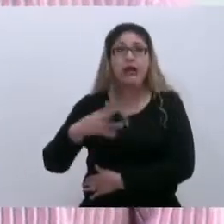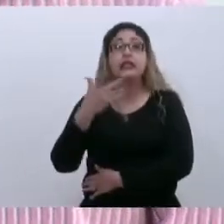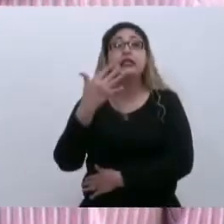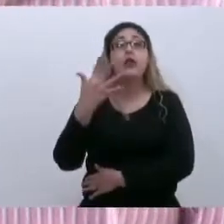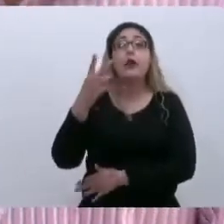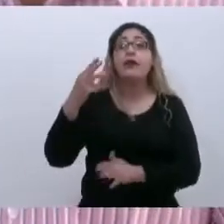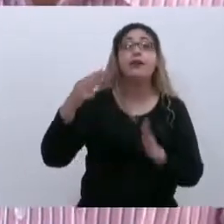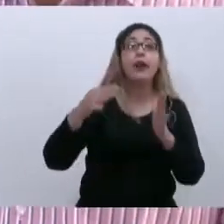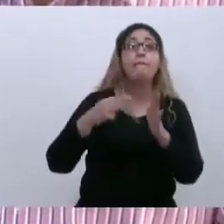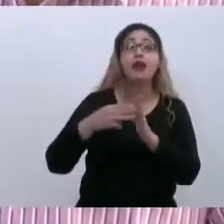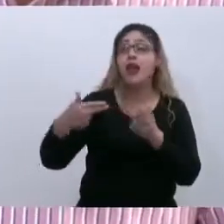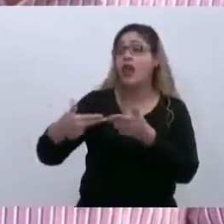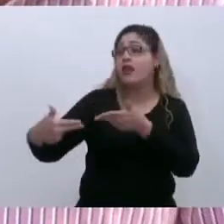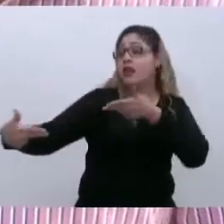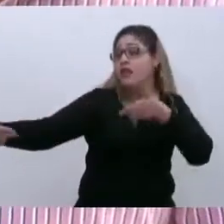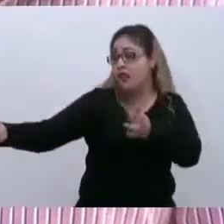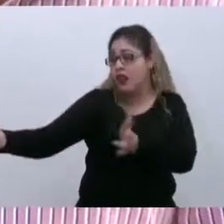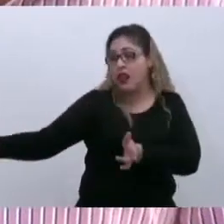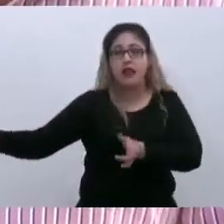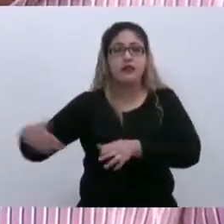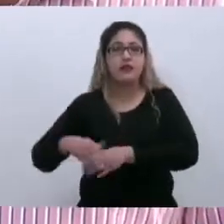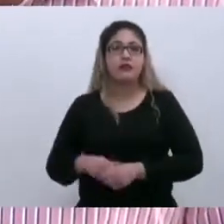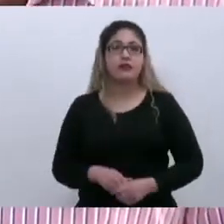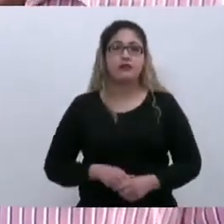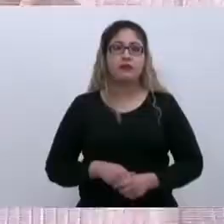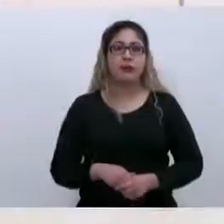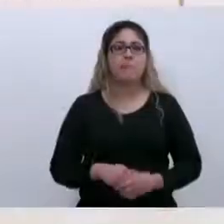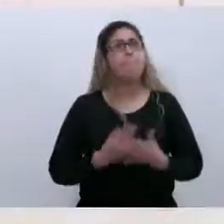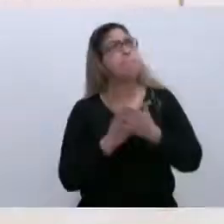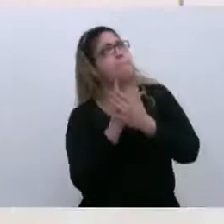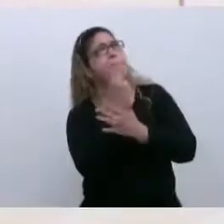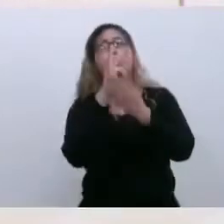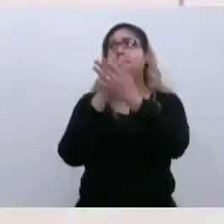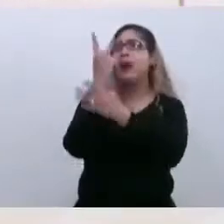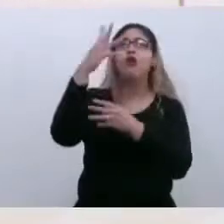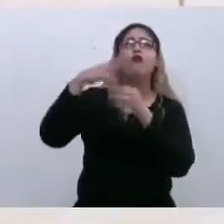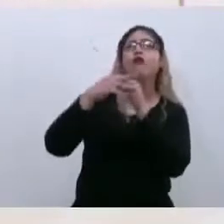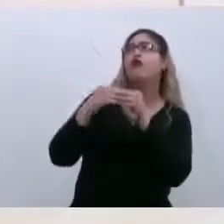sembrando árboles frutales y maderables,